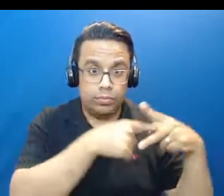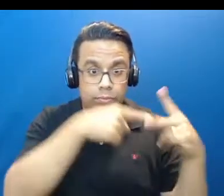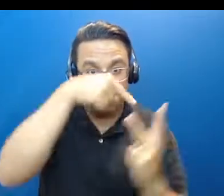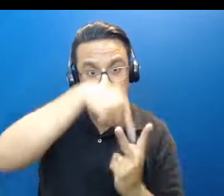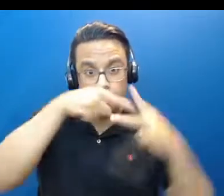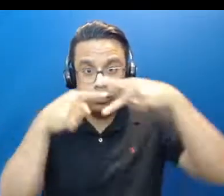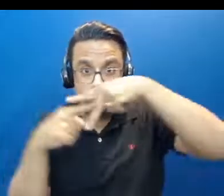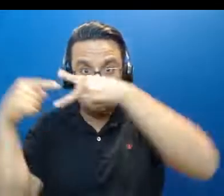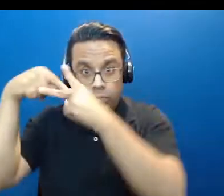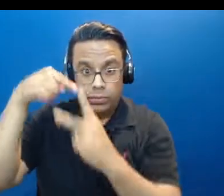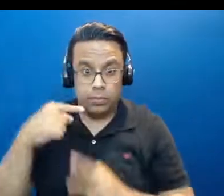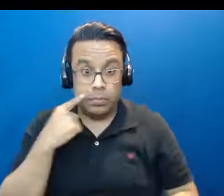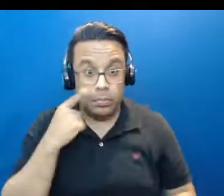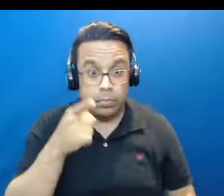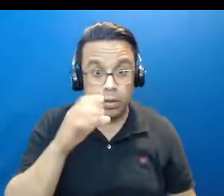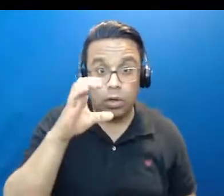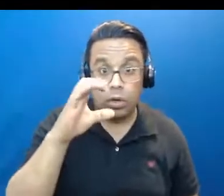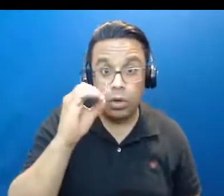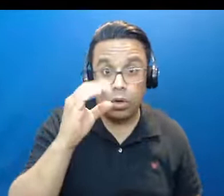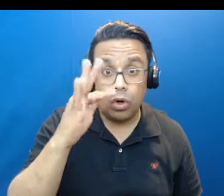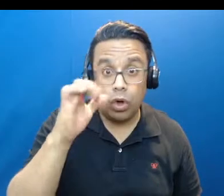Me ubico en la capa de cotas.